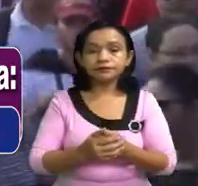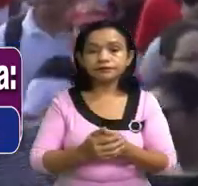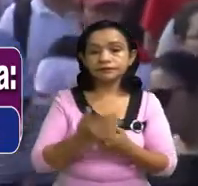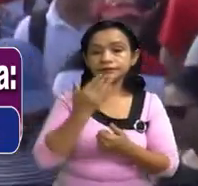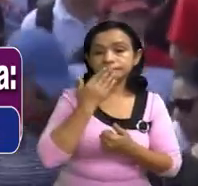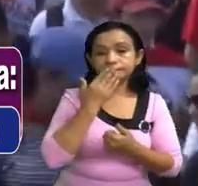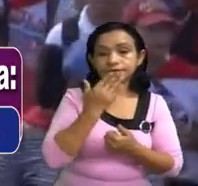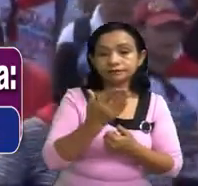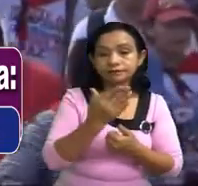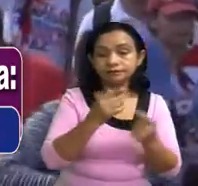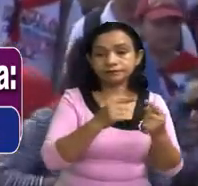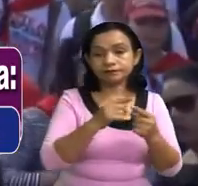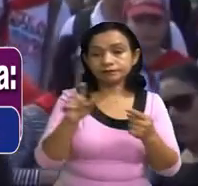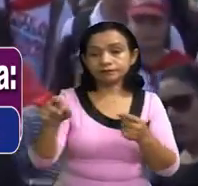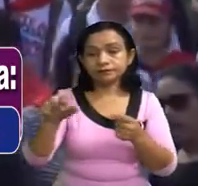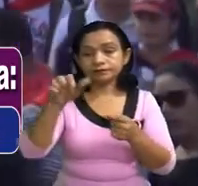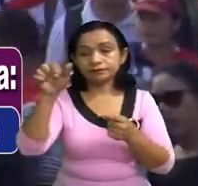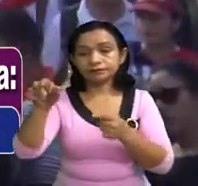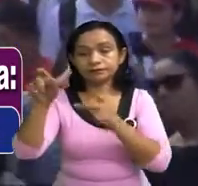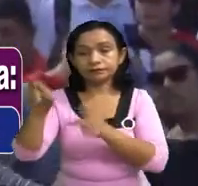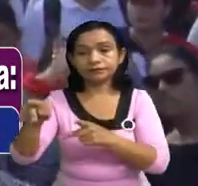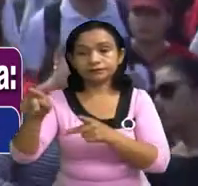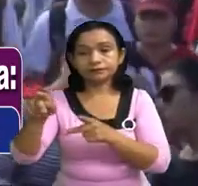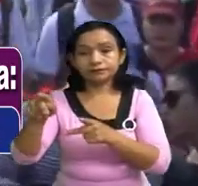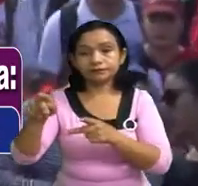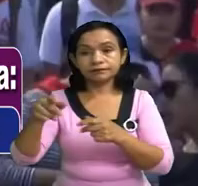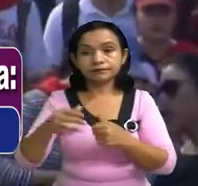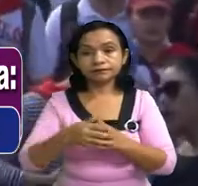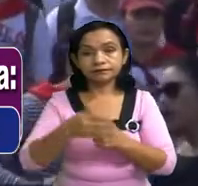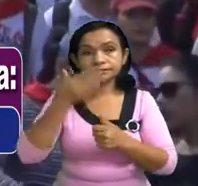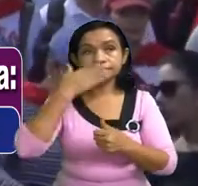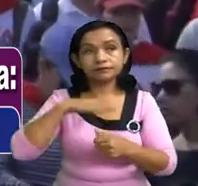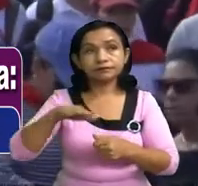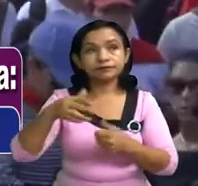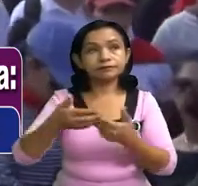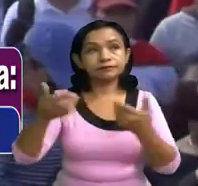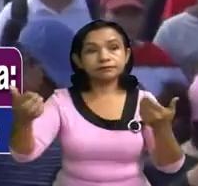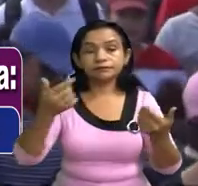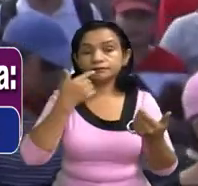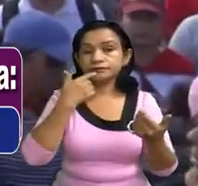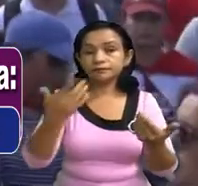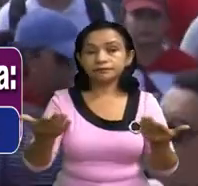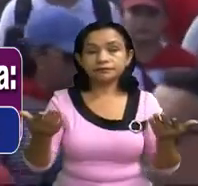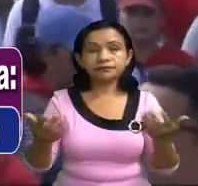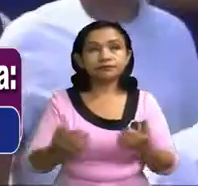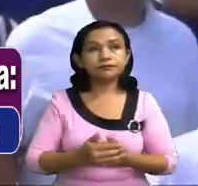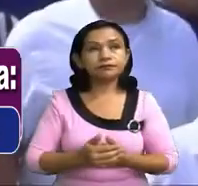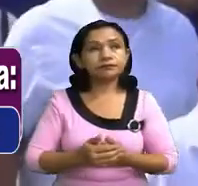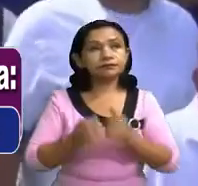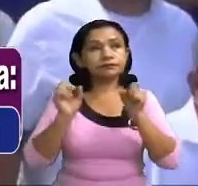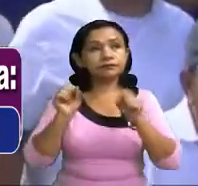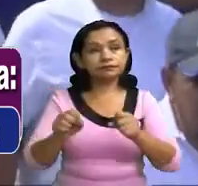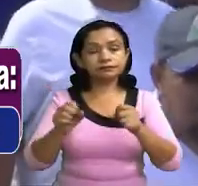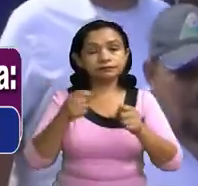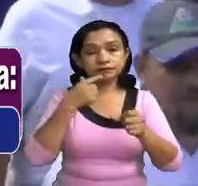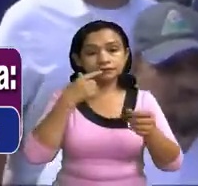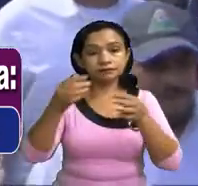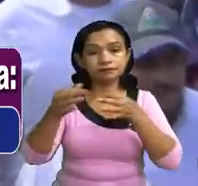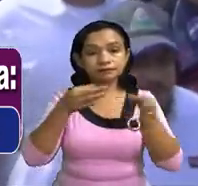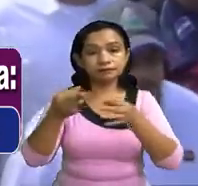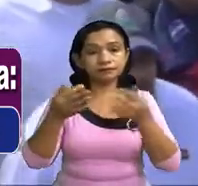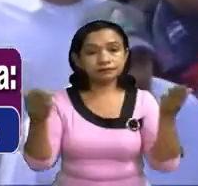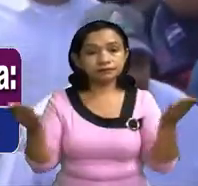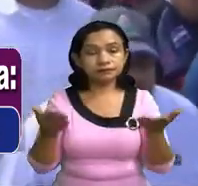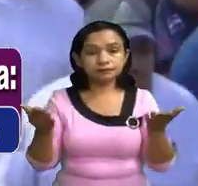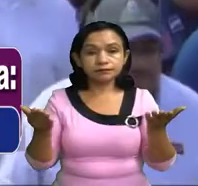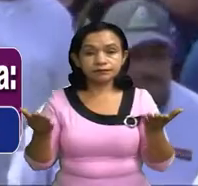buenos y los demás somos los malos? Entonces, voy a dar un dato para decir que